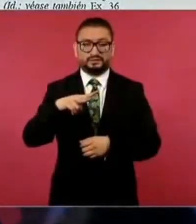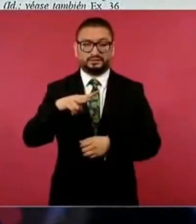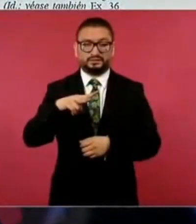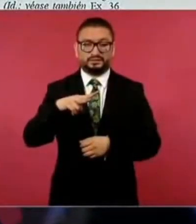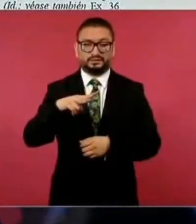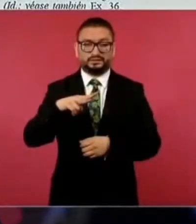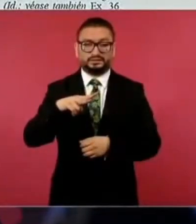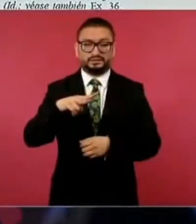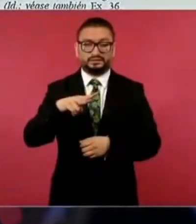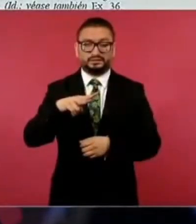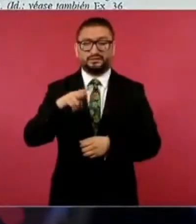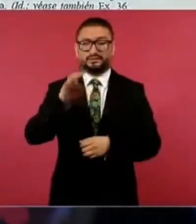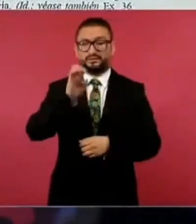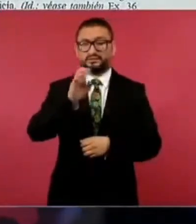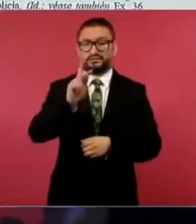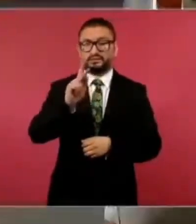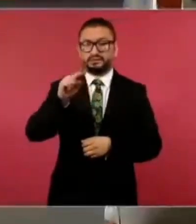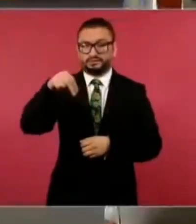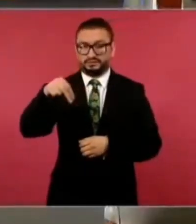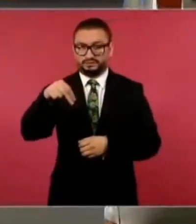léase Peña Nieto,